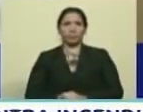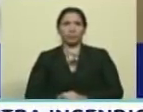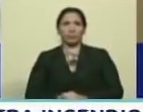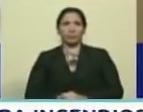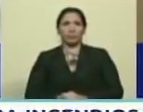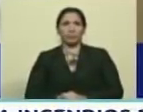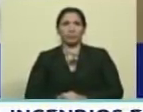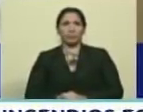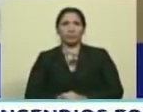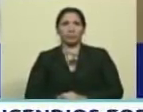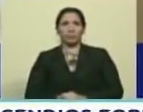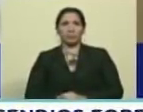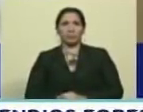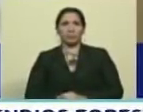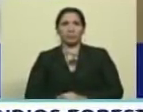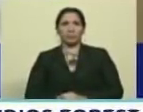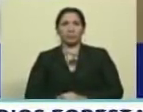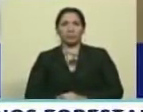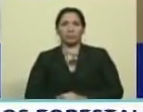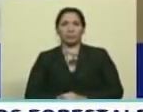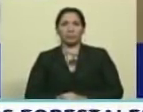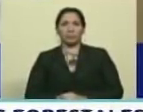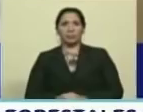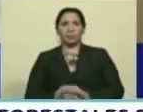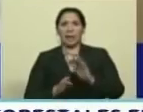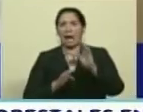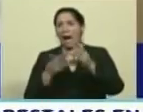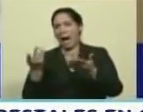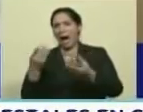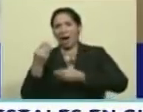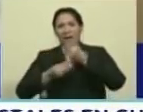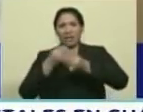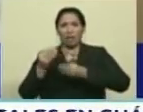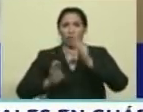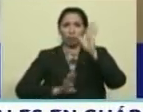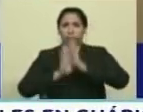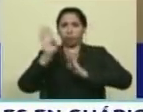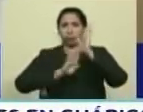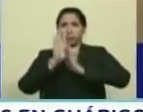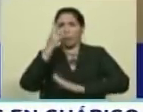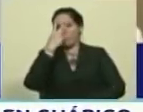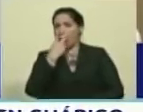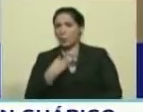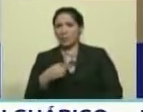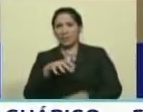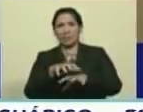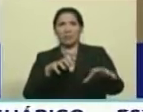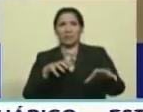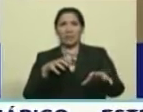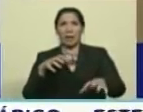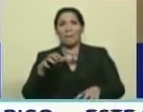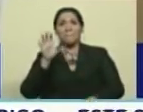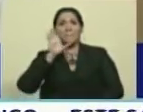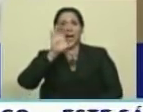y que ha llevado al crecimiento de la pobreza, de la miseria, en países muy importantes como Brasil, por